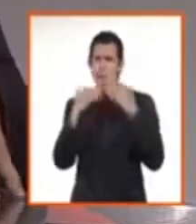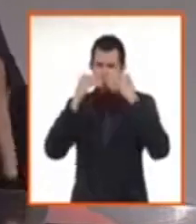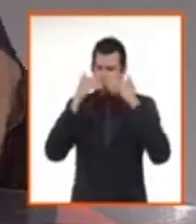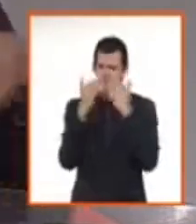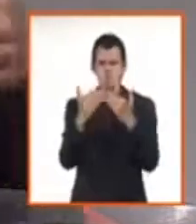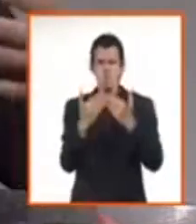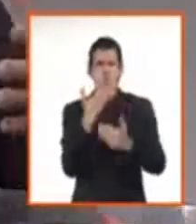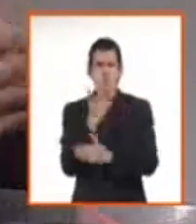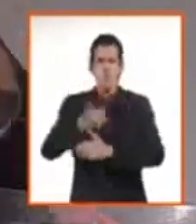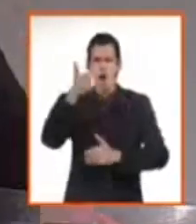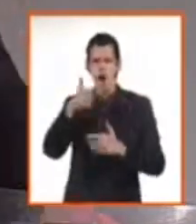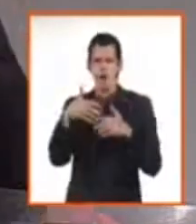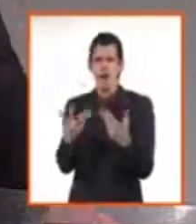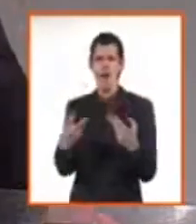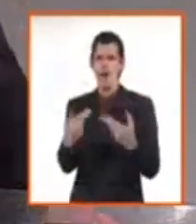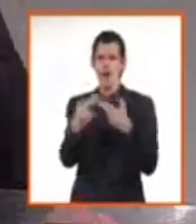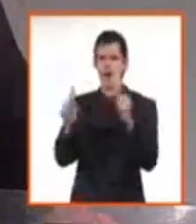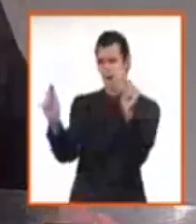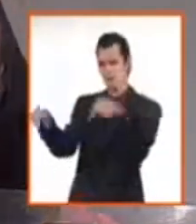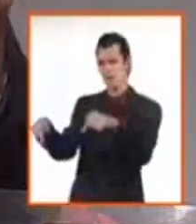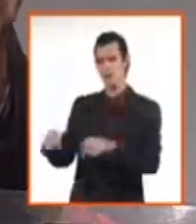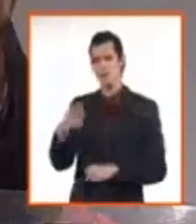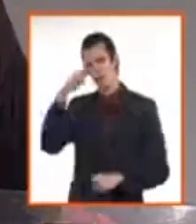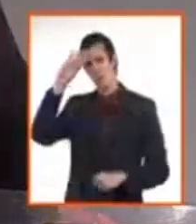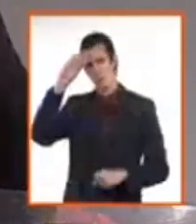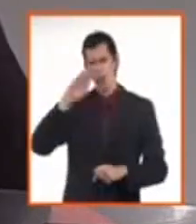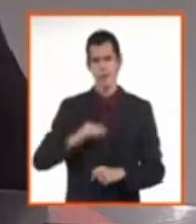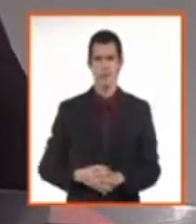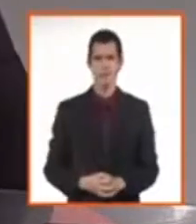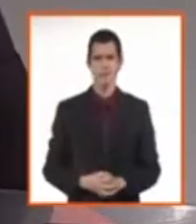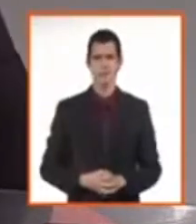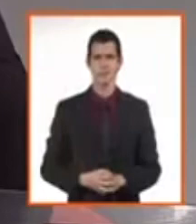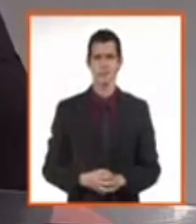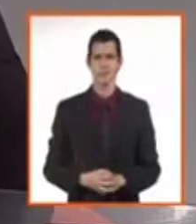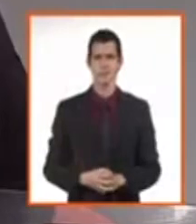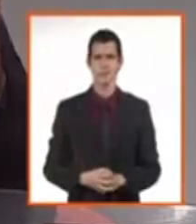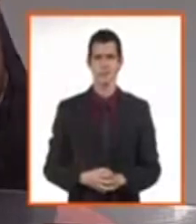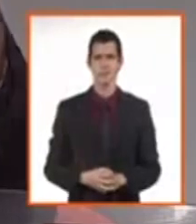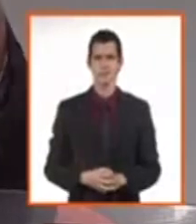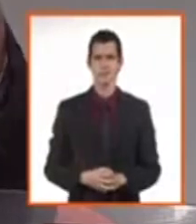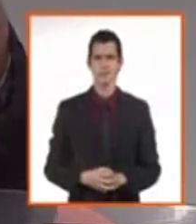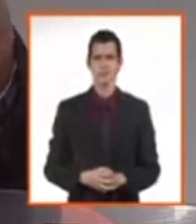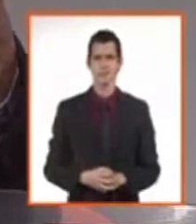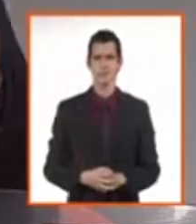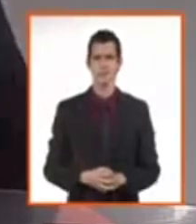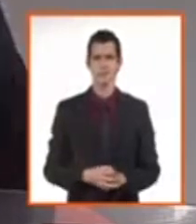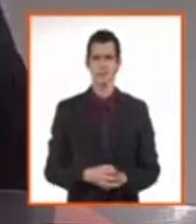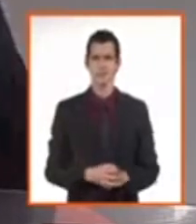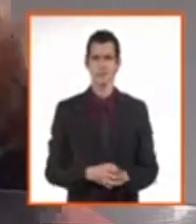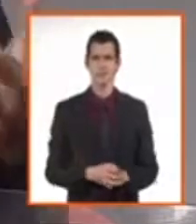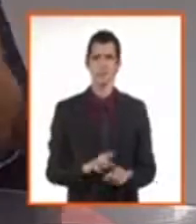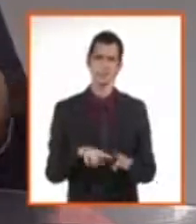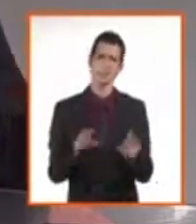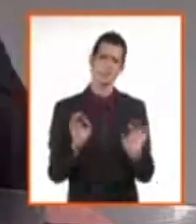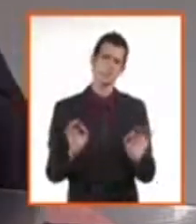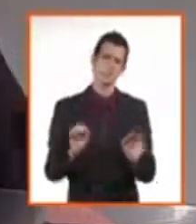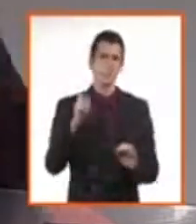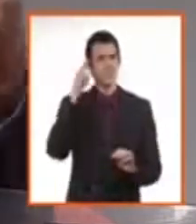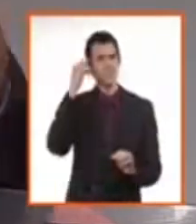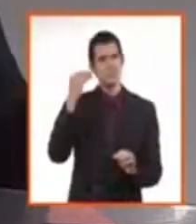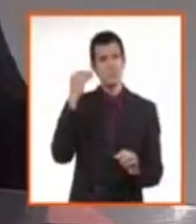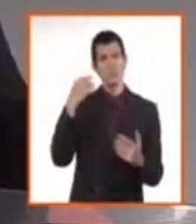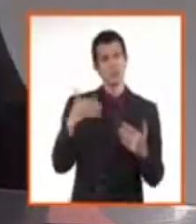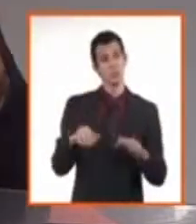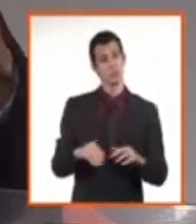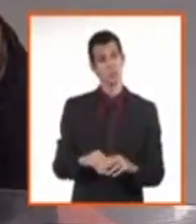la realidad más allá de lo que sucede en el país por el contexto que está viviendo ese país económico bueno sabemos el tema de